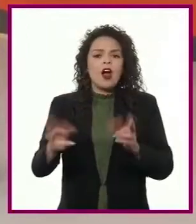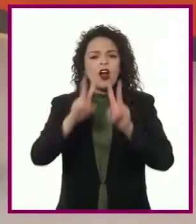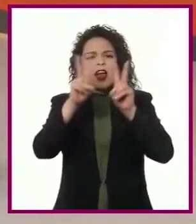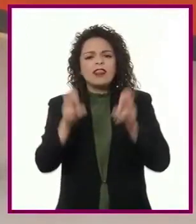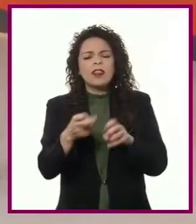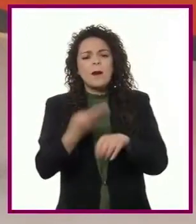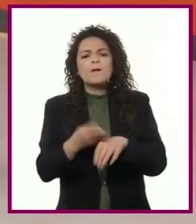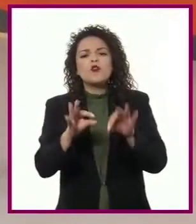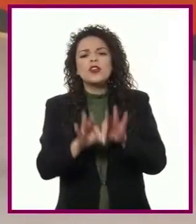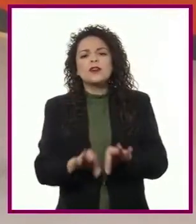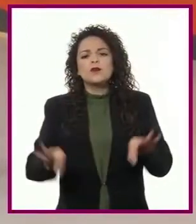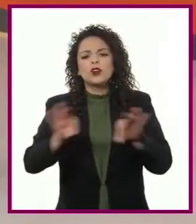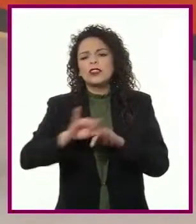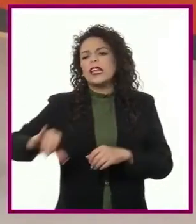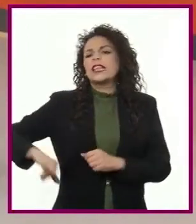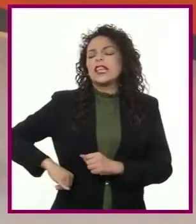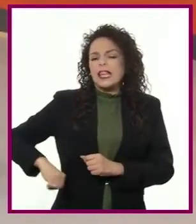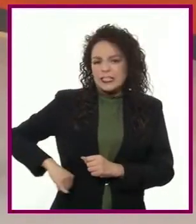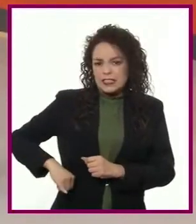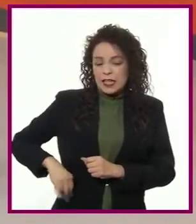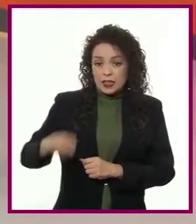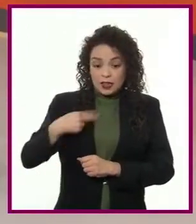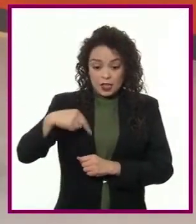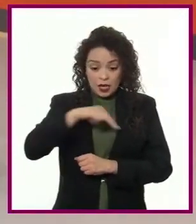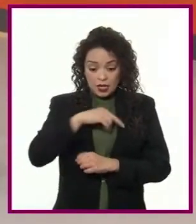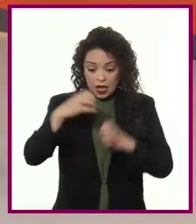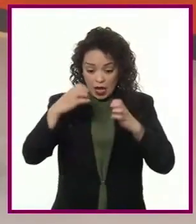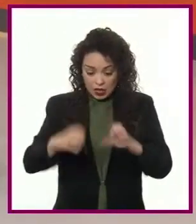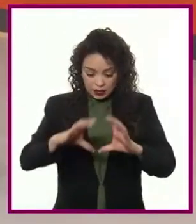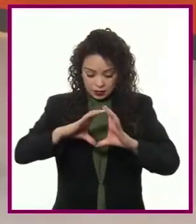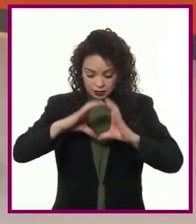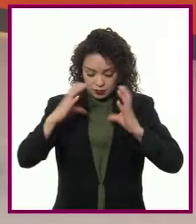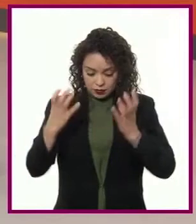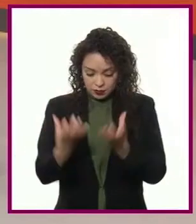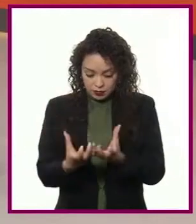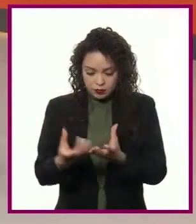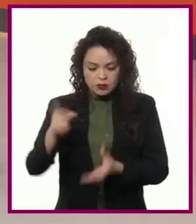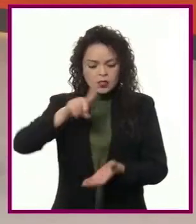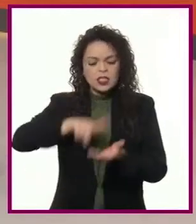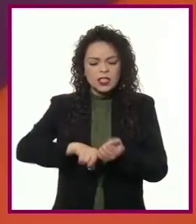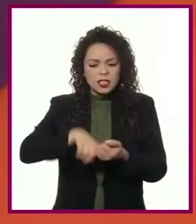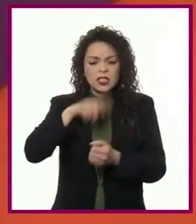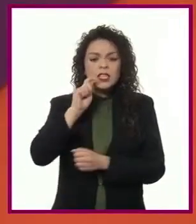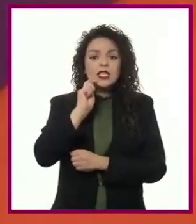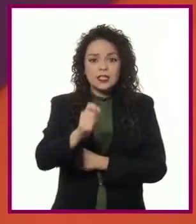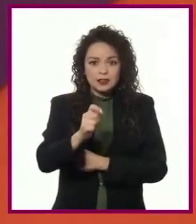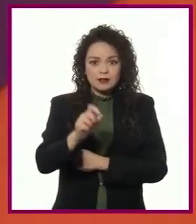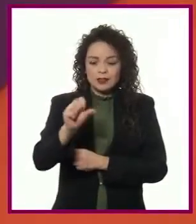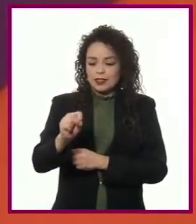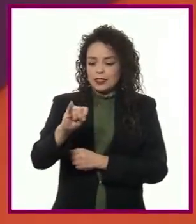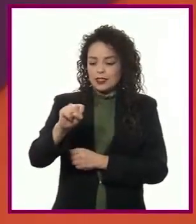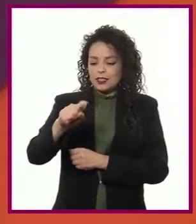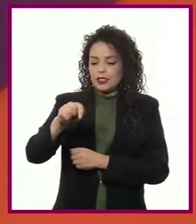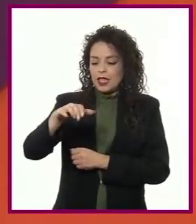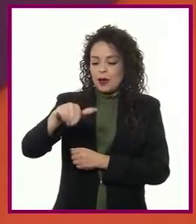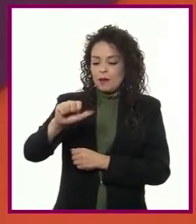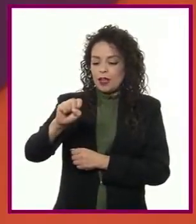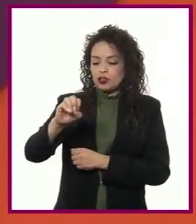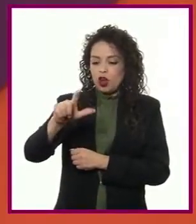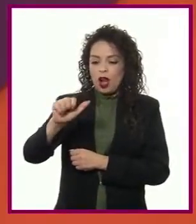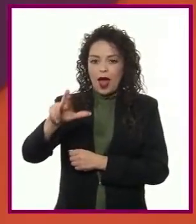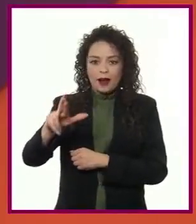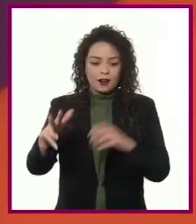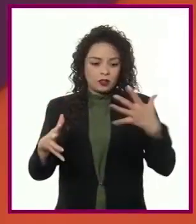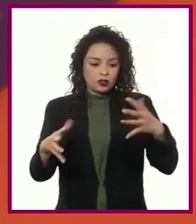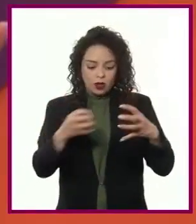sabemos, nosotros estamos en un planeta perteneciente al Sistema Solar, que a su vez se ubica en